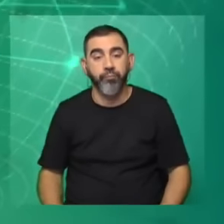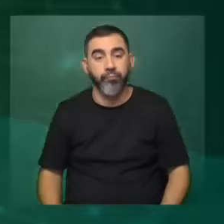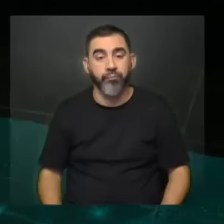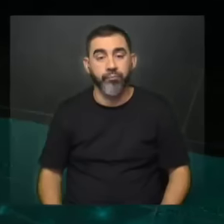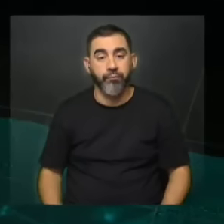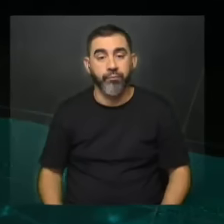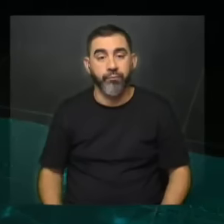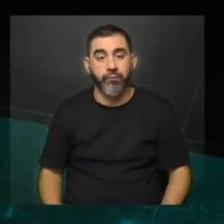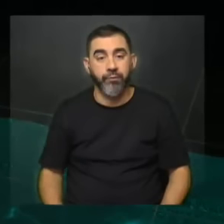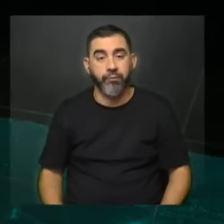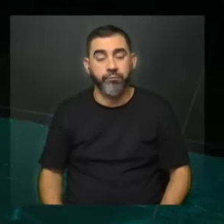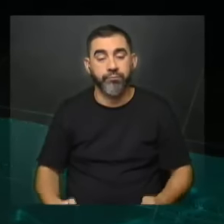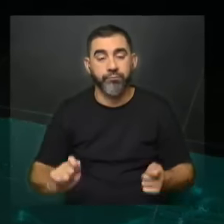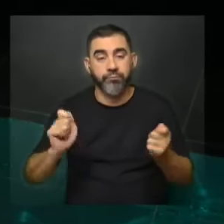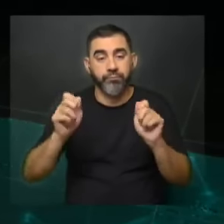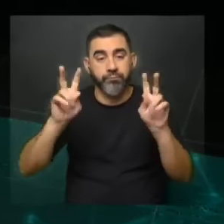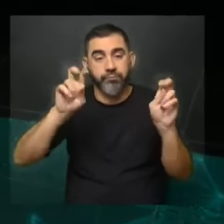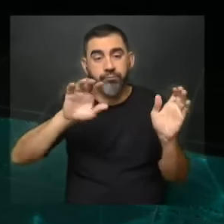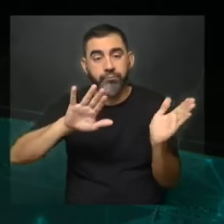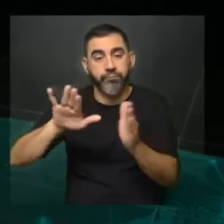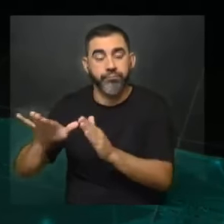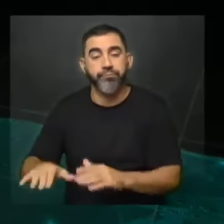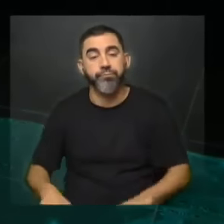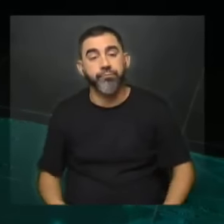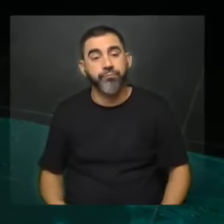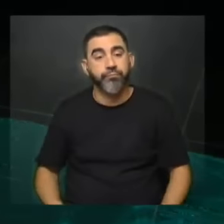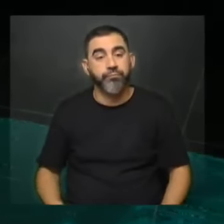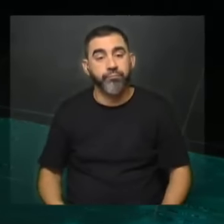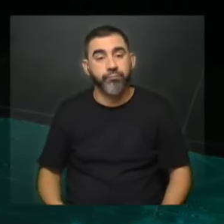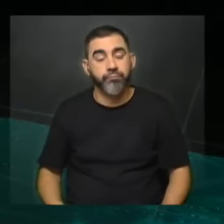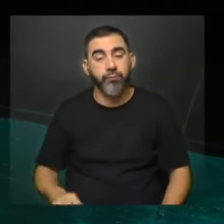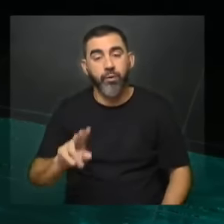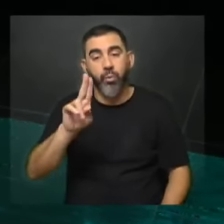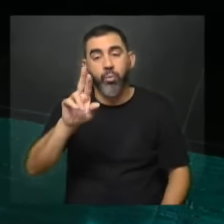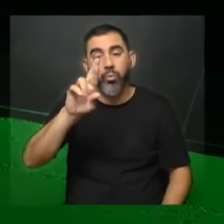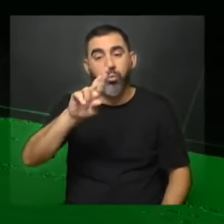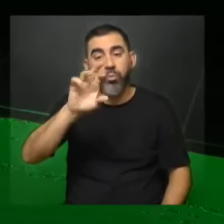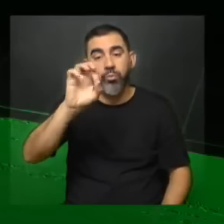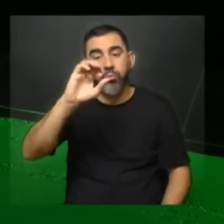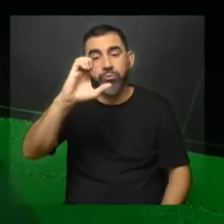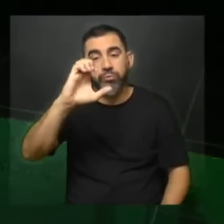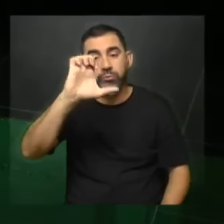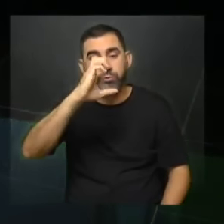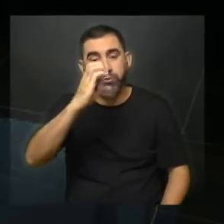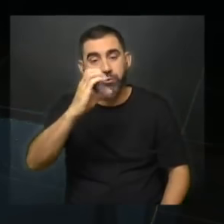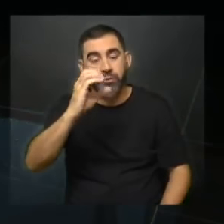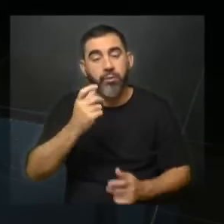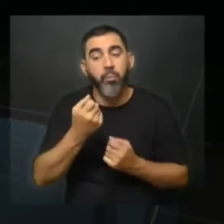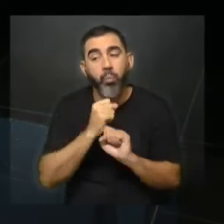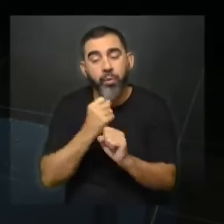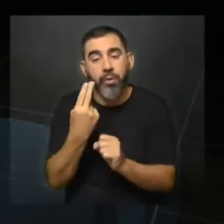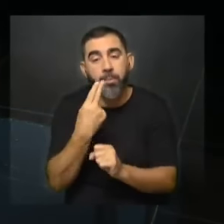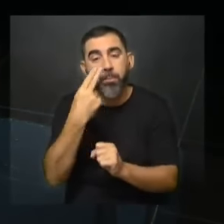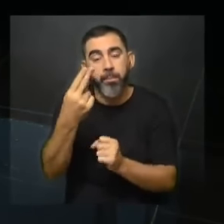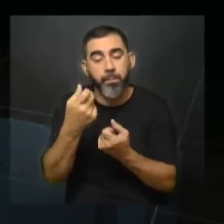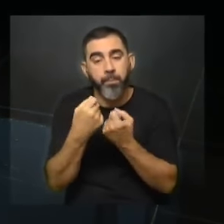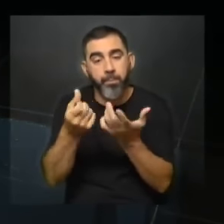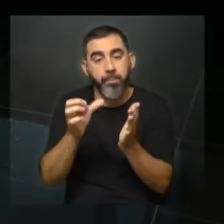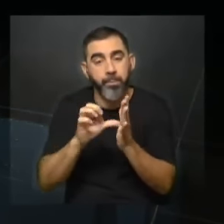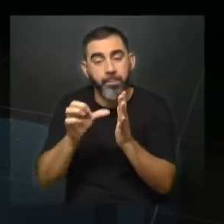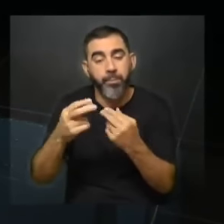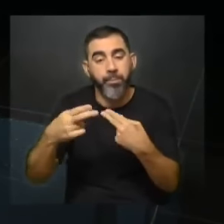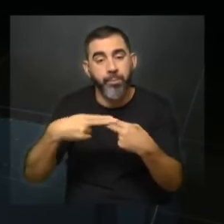país cambiamos de tema Ahora les contamos que la ursec evalúa otorgarle el permiso para prestar servicios